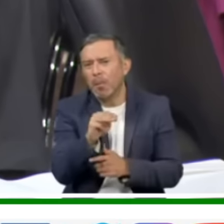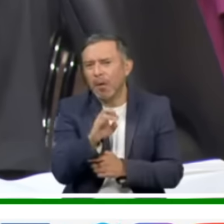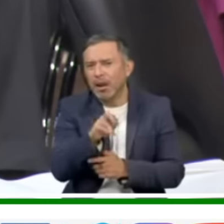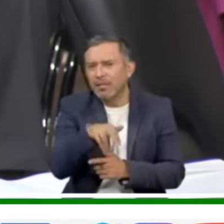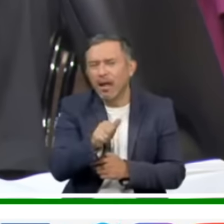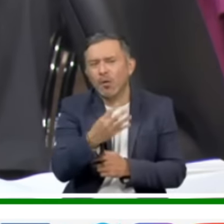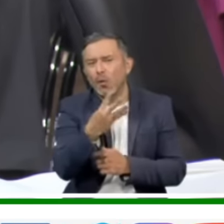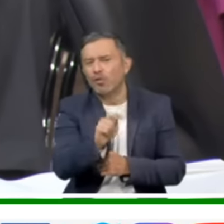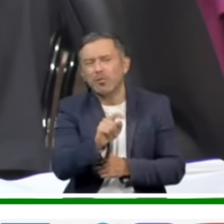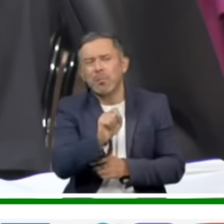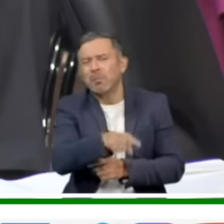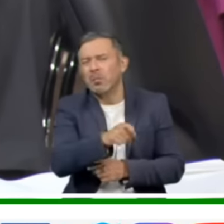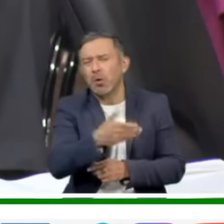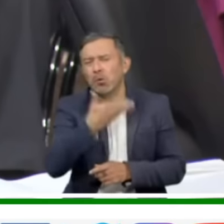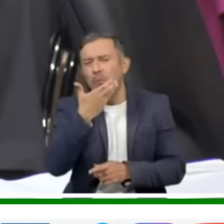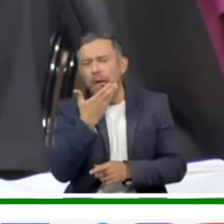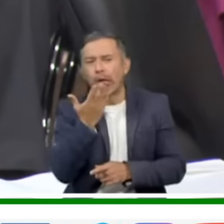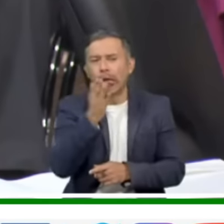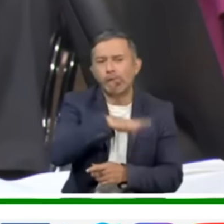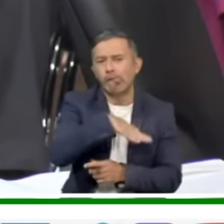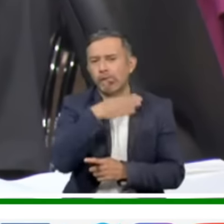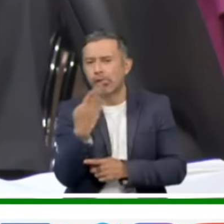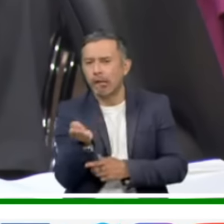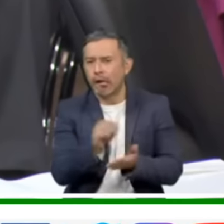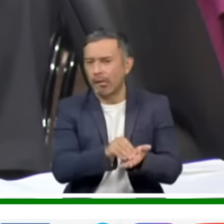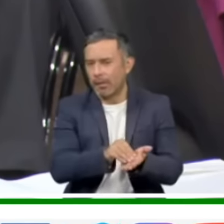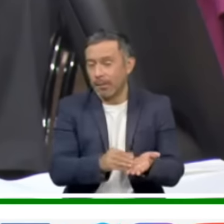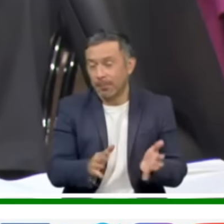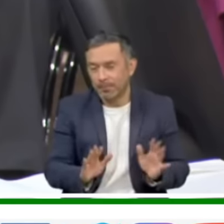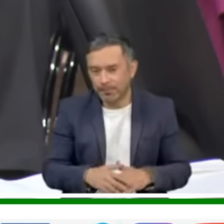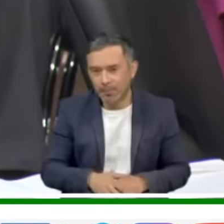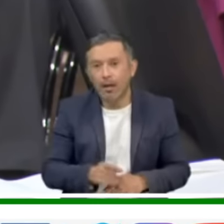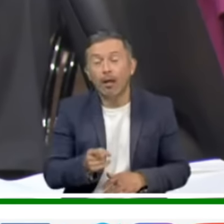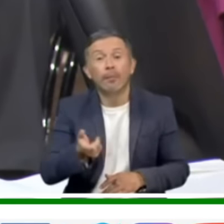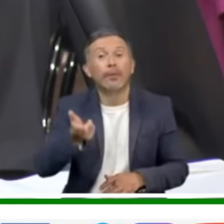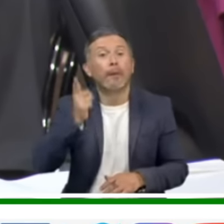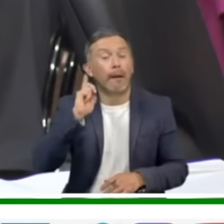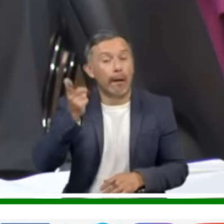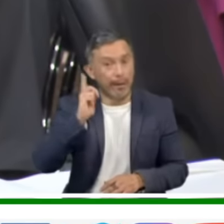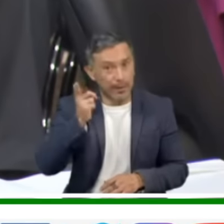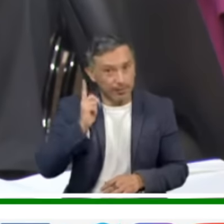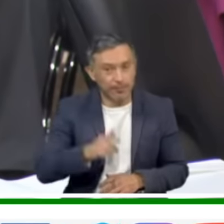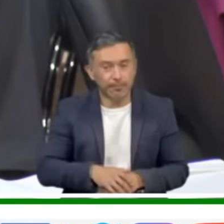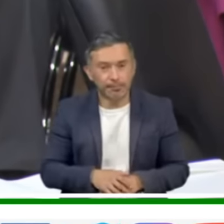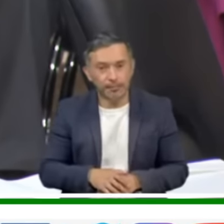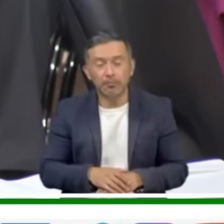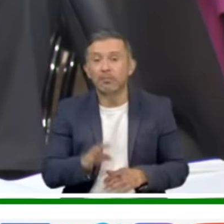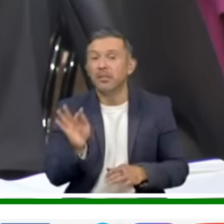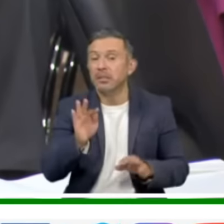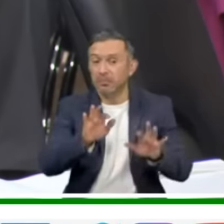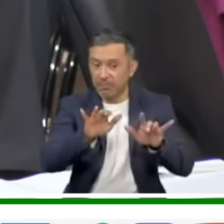t Ojalá así sea por el bien del de que no existan impugnaciones